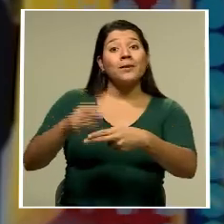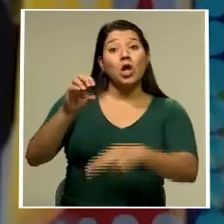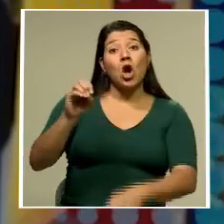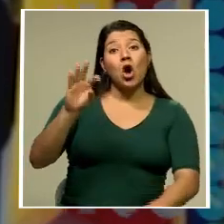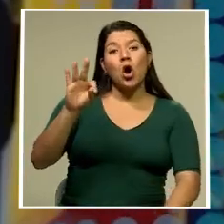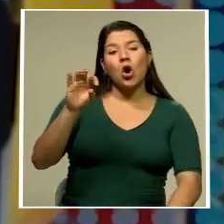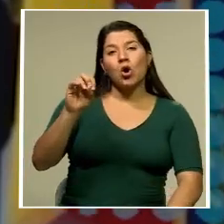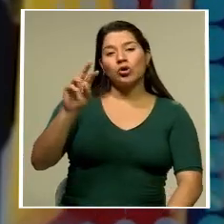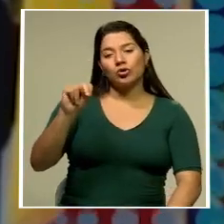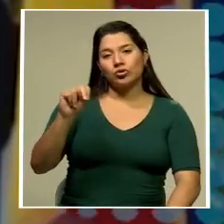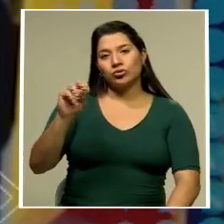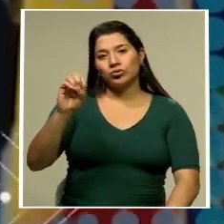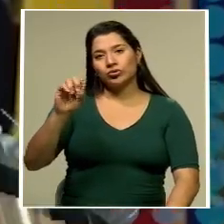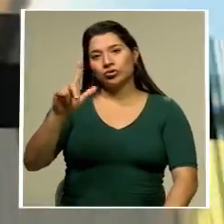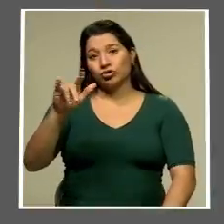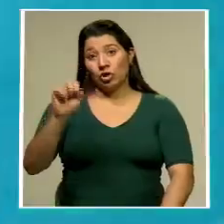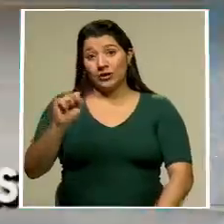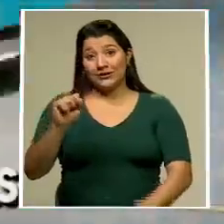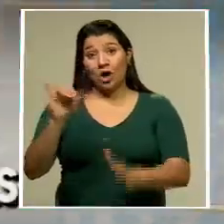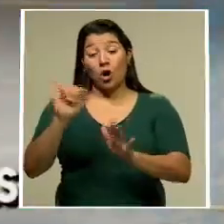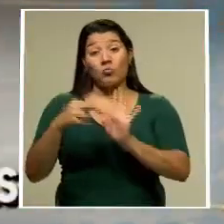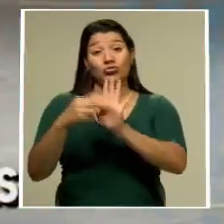Solís ante la OCDE.